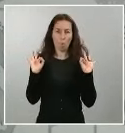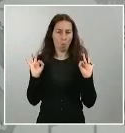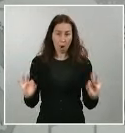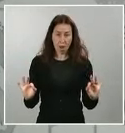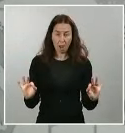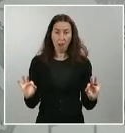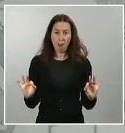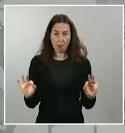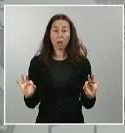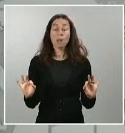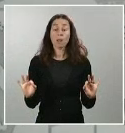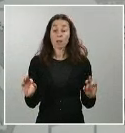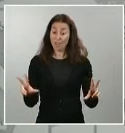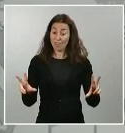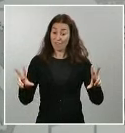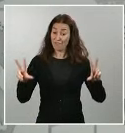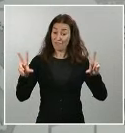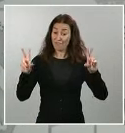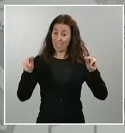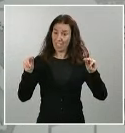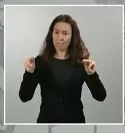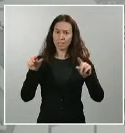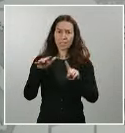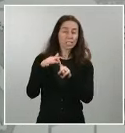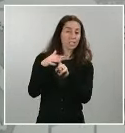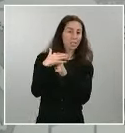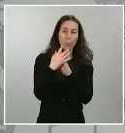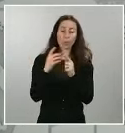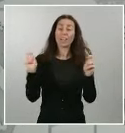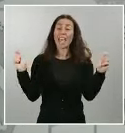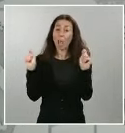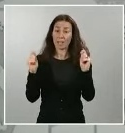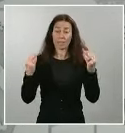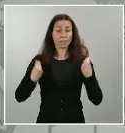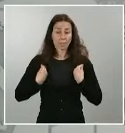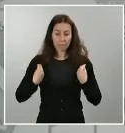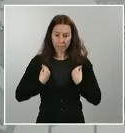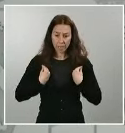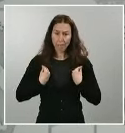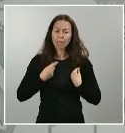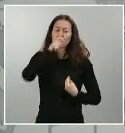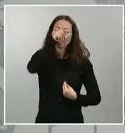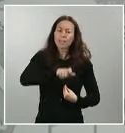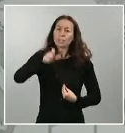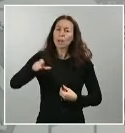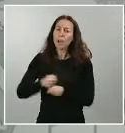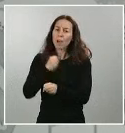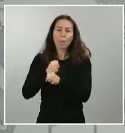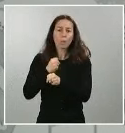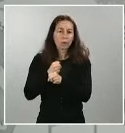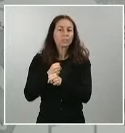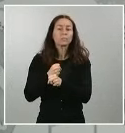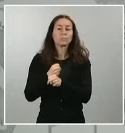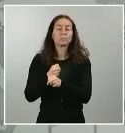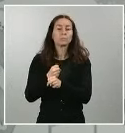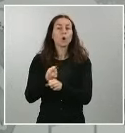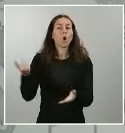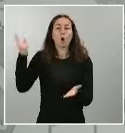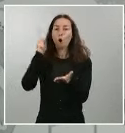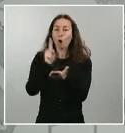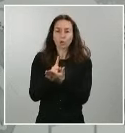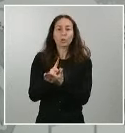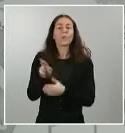que termine la actual situación de emergencia sanitaria, los trabajadores recuperarán las horas de trabajo no prestadas de manera paulatina